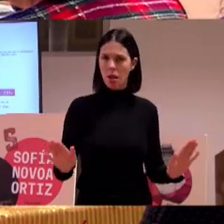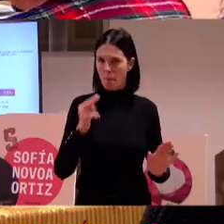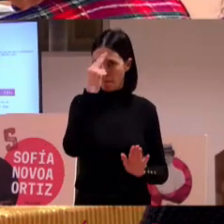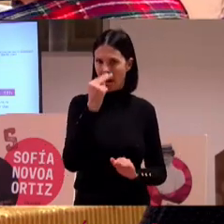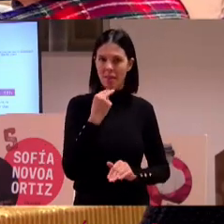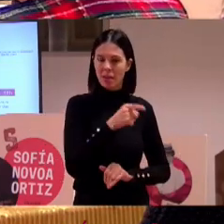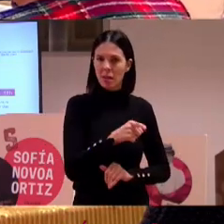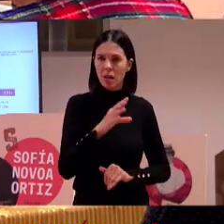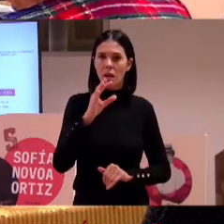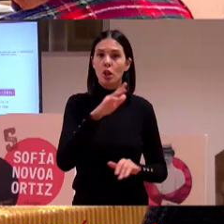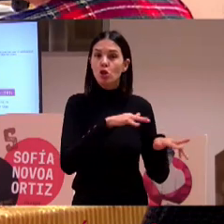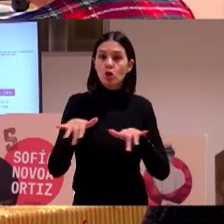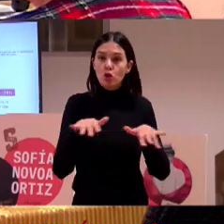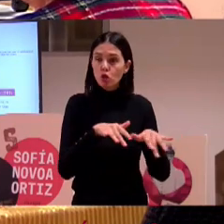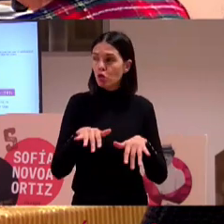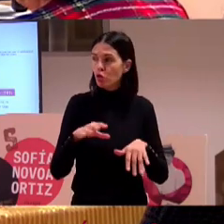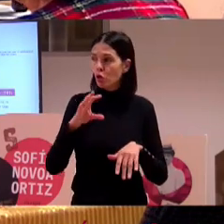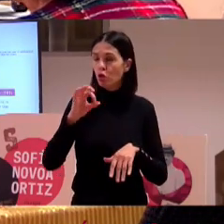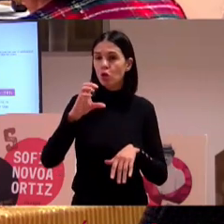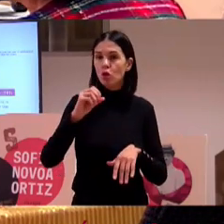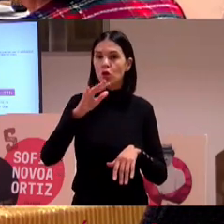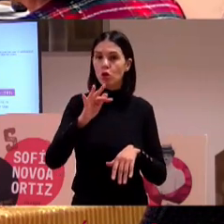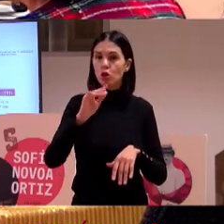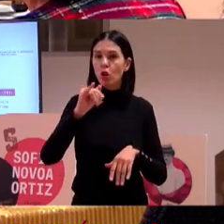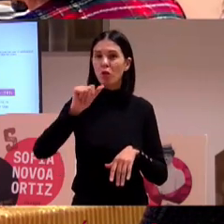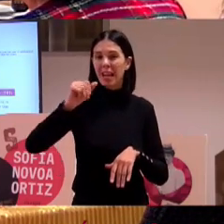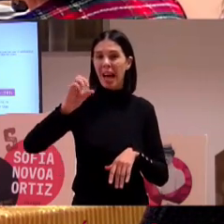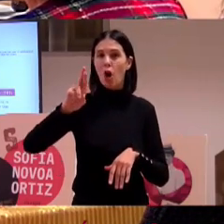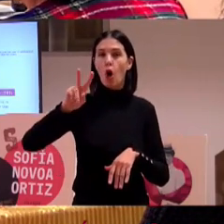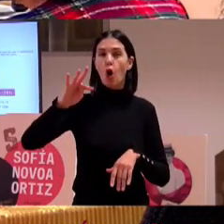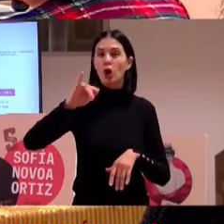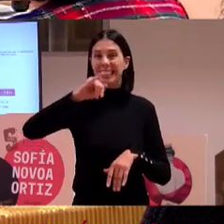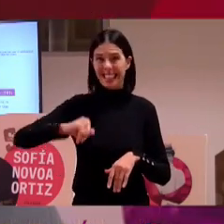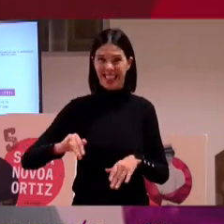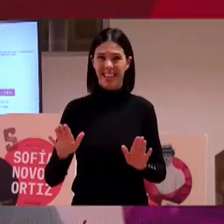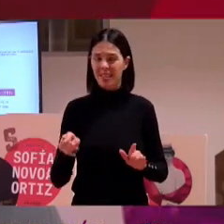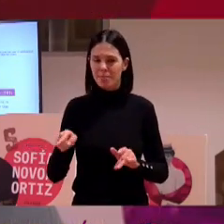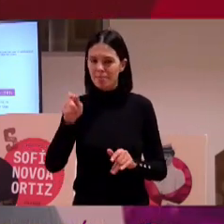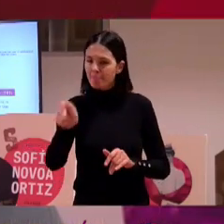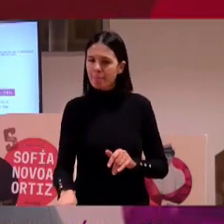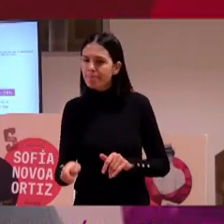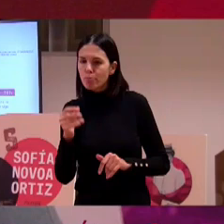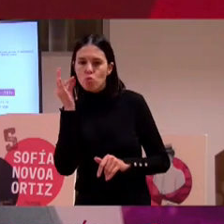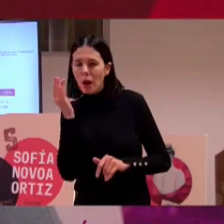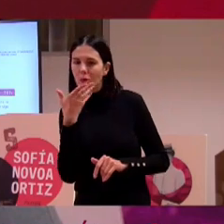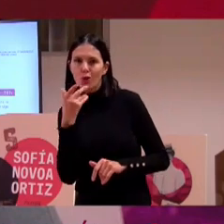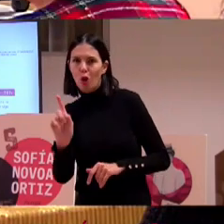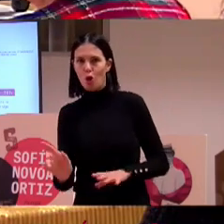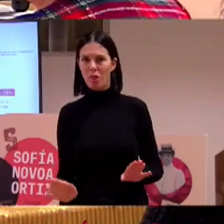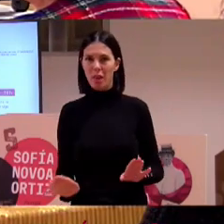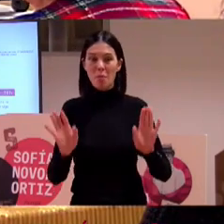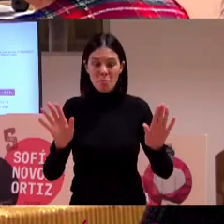Sofía Ortiz García para mí es la gran desconocida. Sí, completamente. Pero completamente. Las cartas